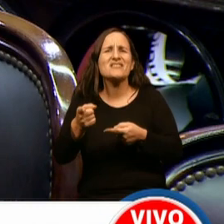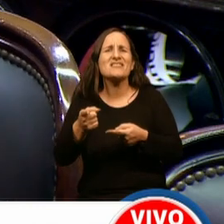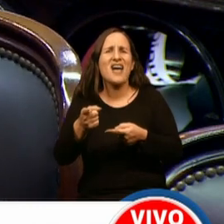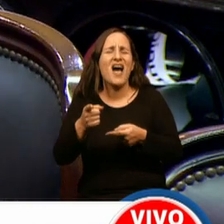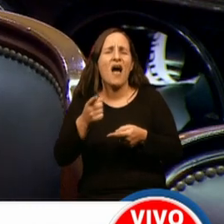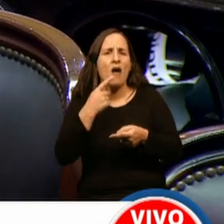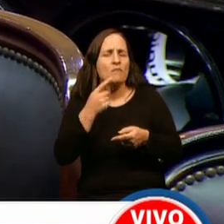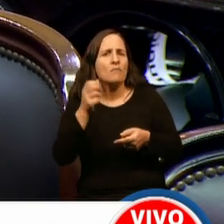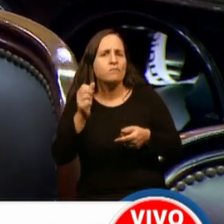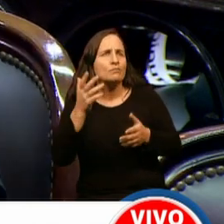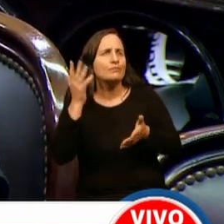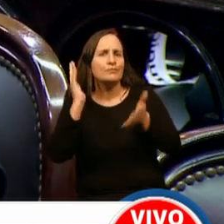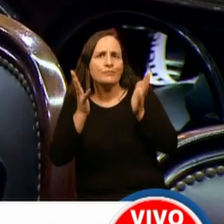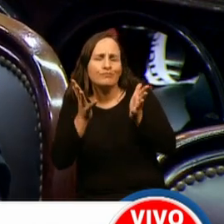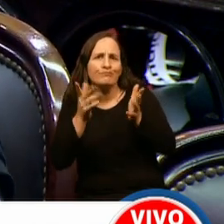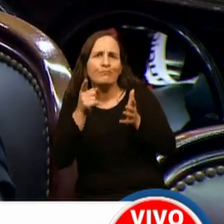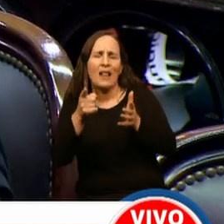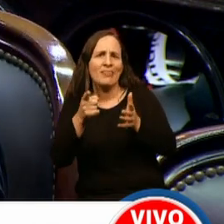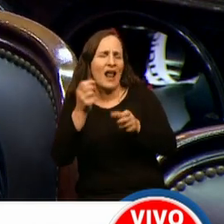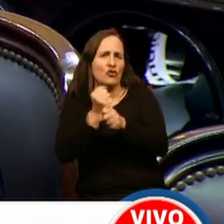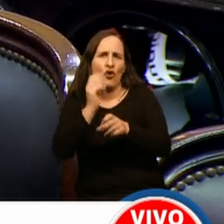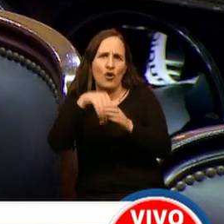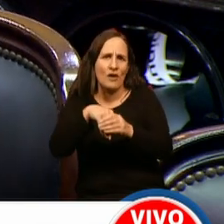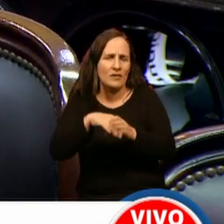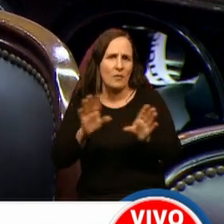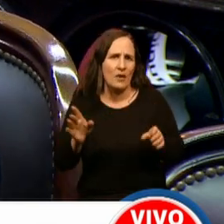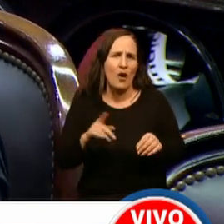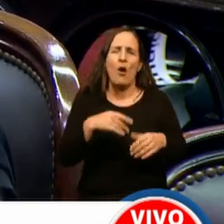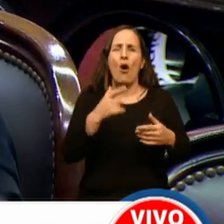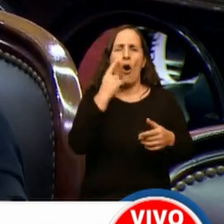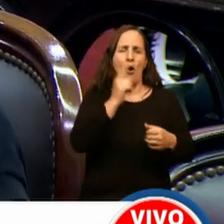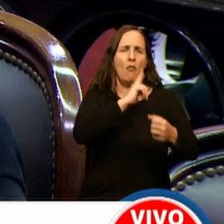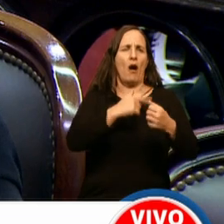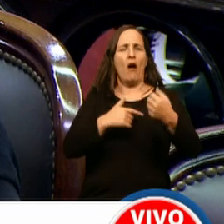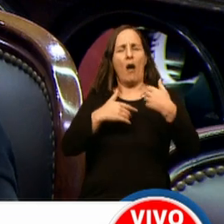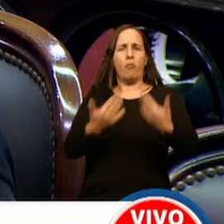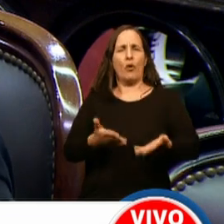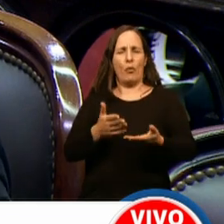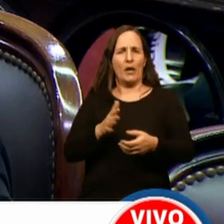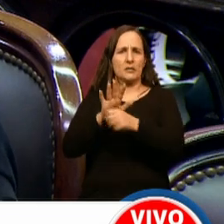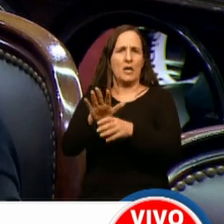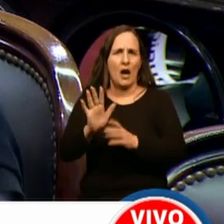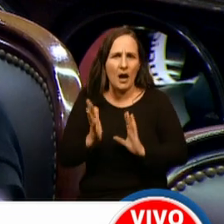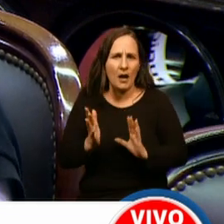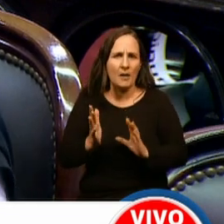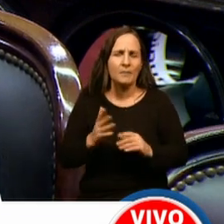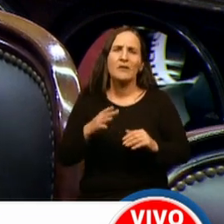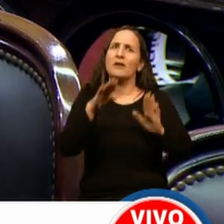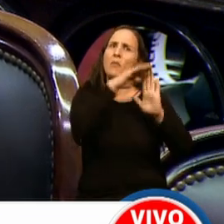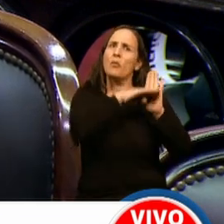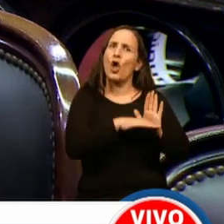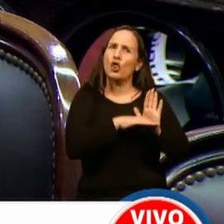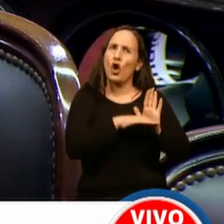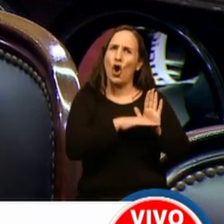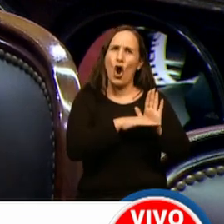maltrato laboral o abuso de poder y carecer en sus lugares de trabajo de protocolos o procedimientos que